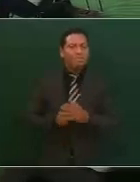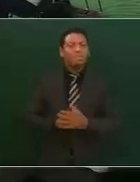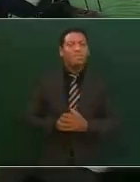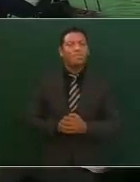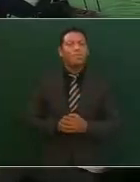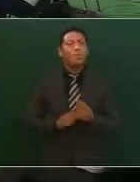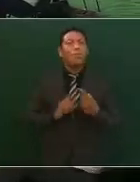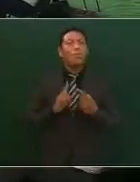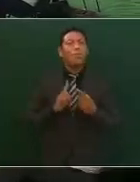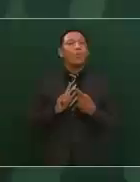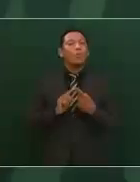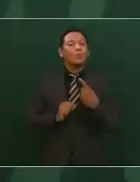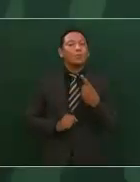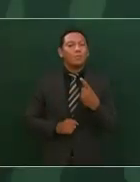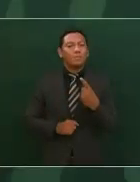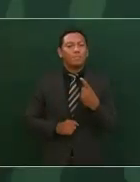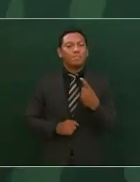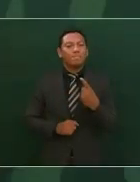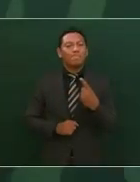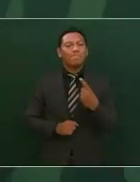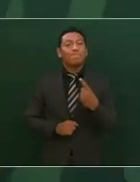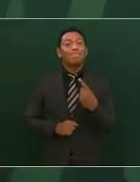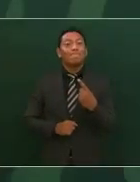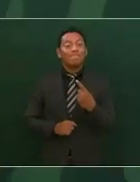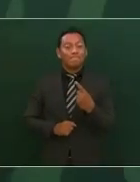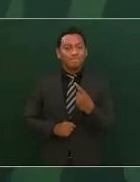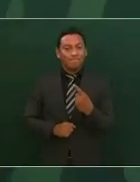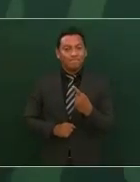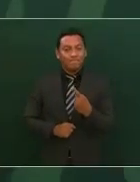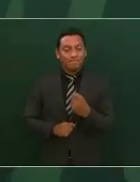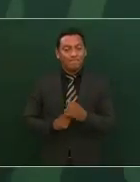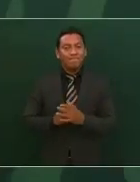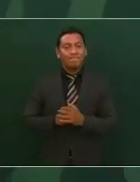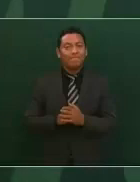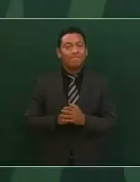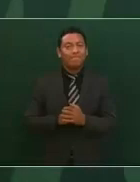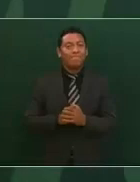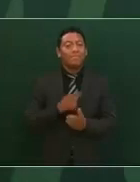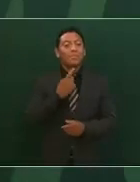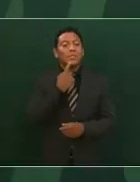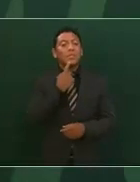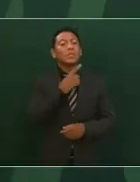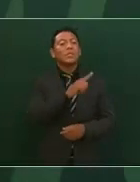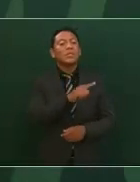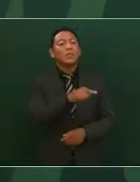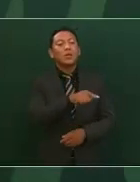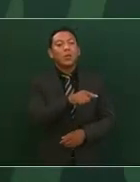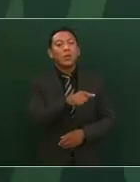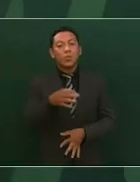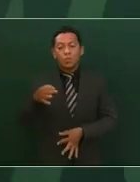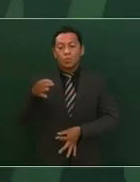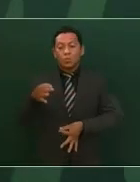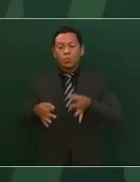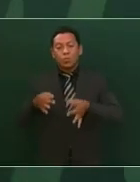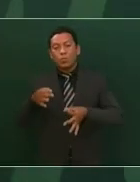tranquila su conciencia, lo demás es lo de menos, dijo el presidente. Y tiene razón.